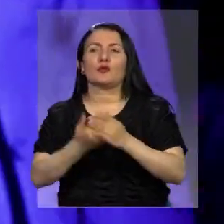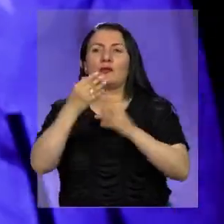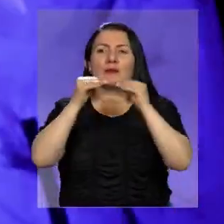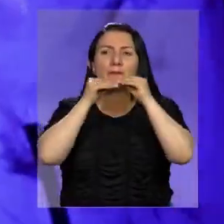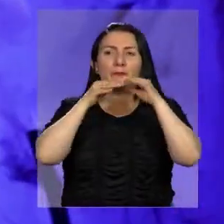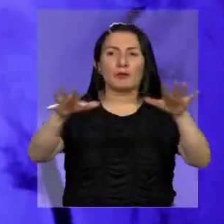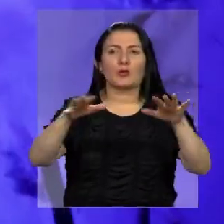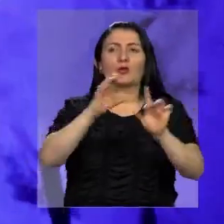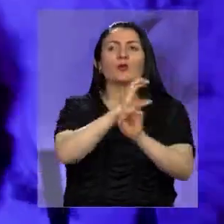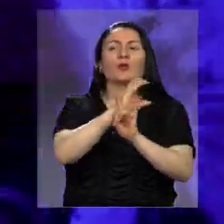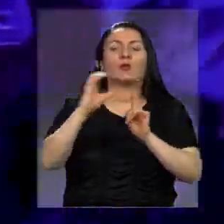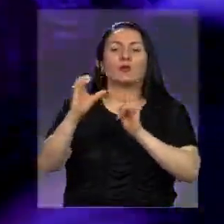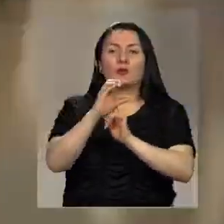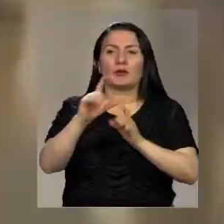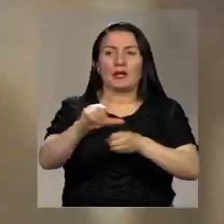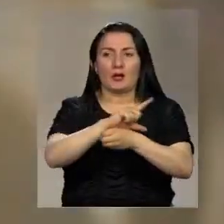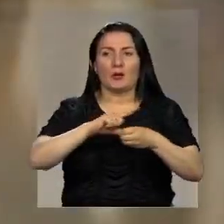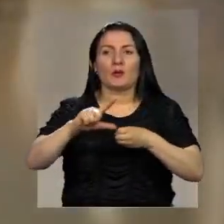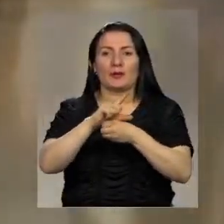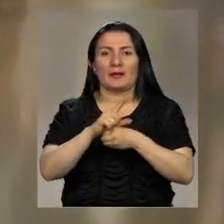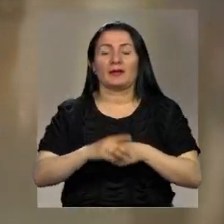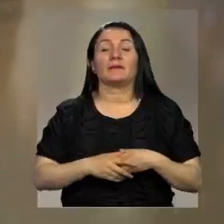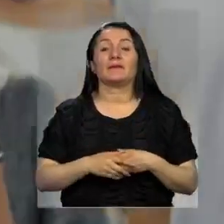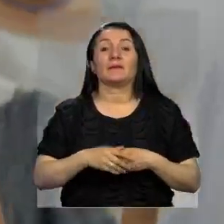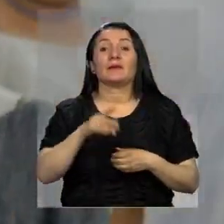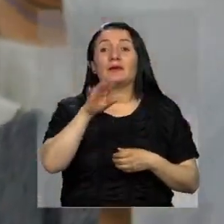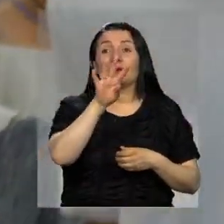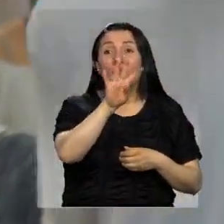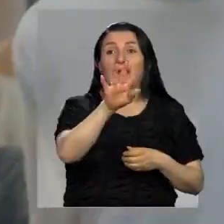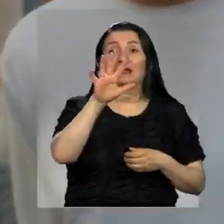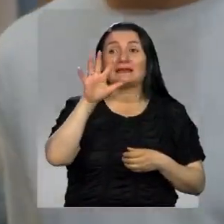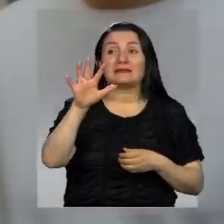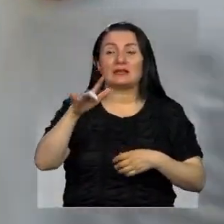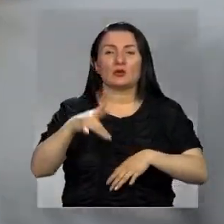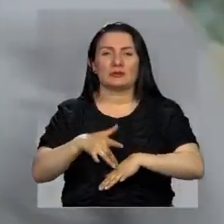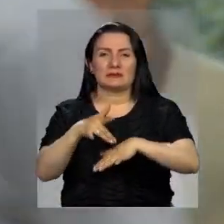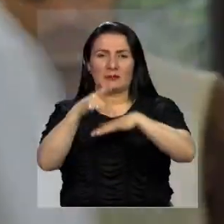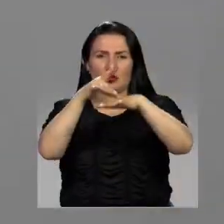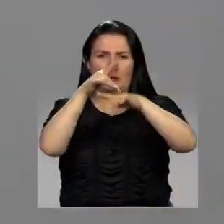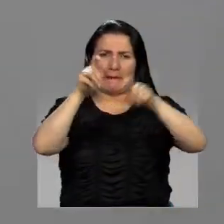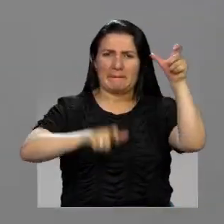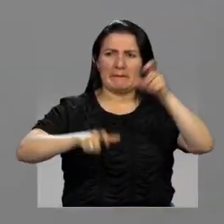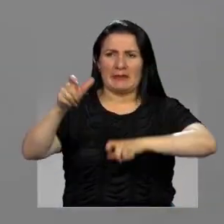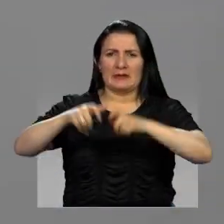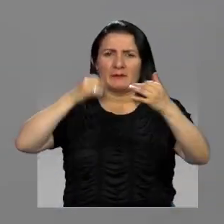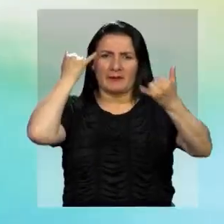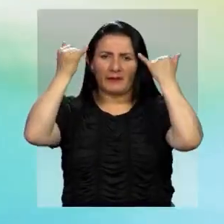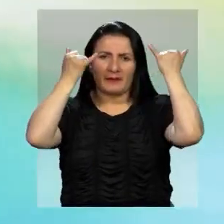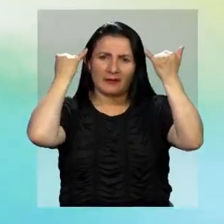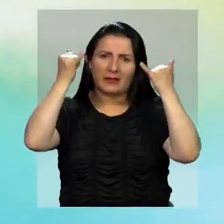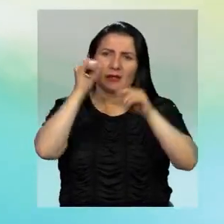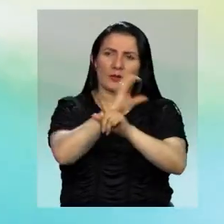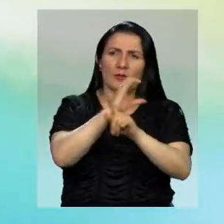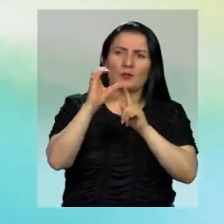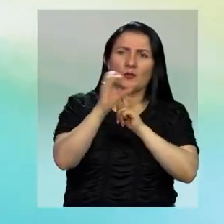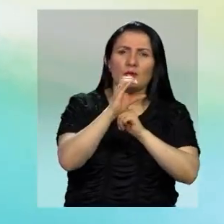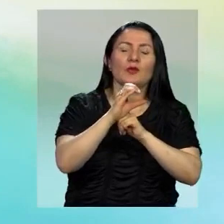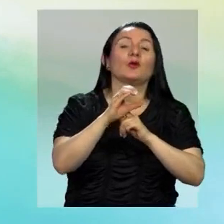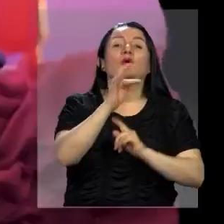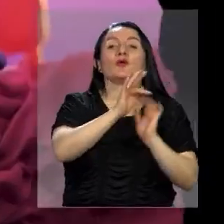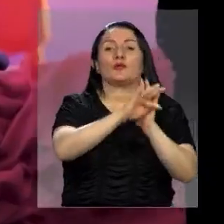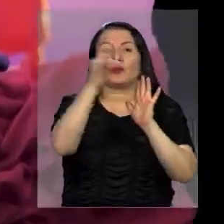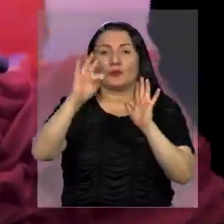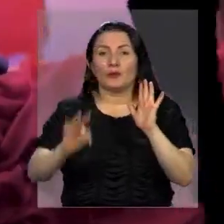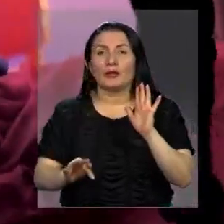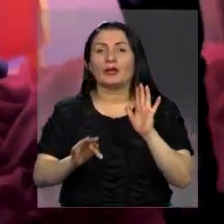Es Cultura Local en su tercera versión. Son 45 estímulos para agentes creativos y culturales en Tunjuelito, Bosa,